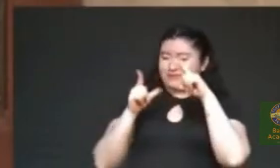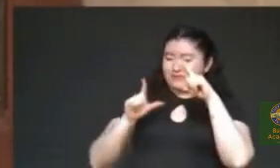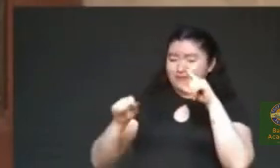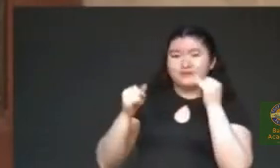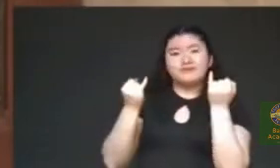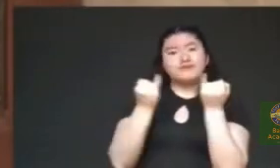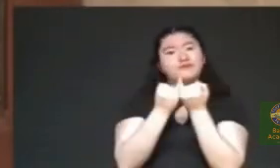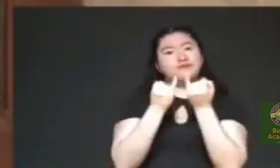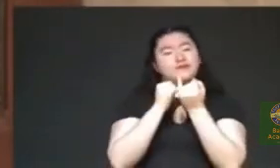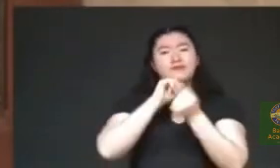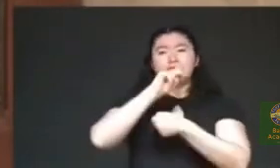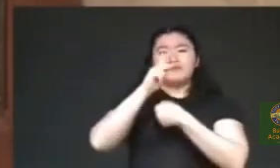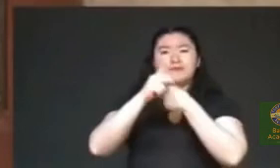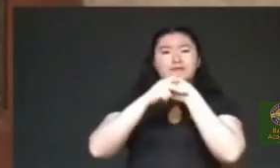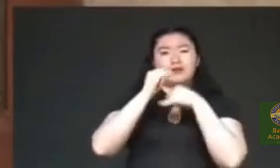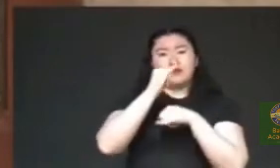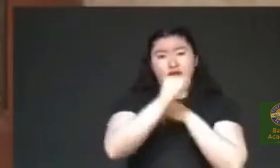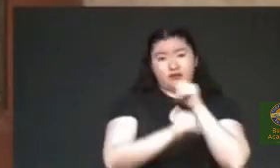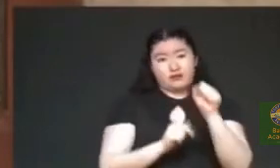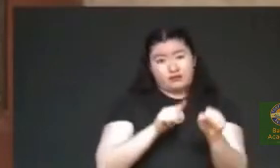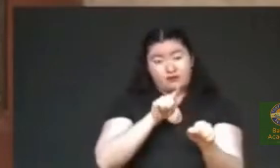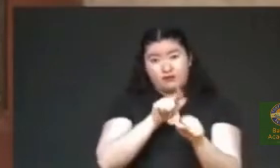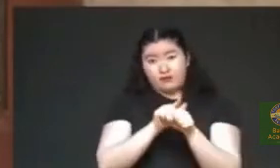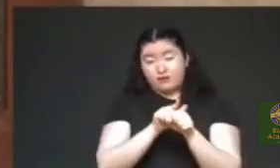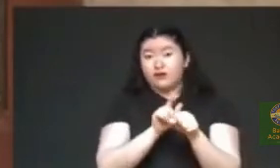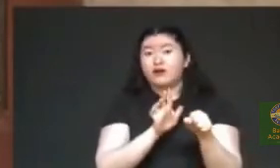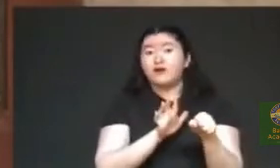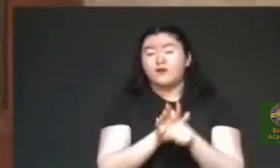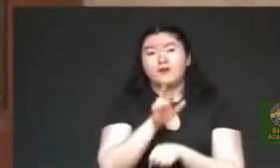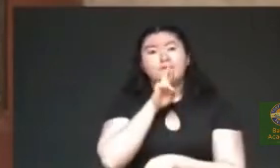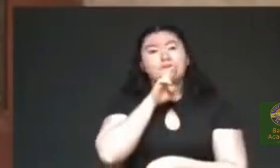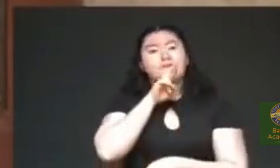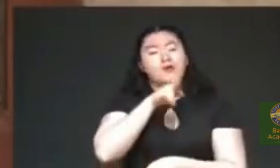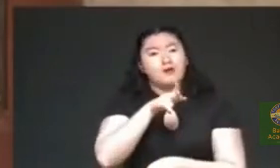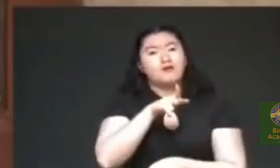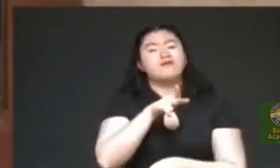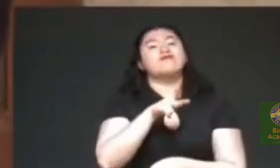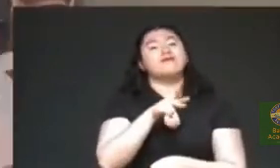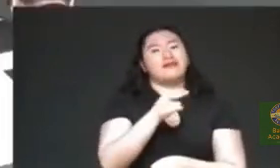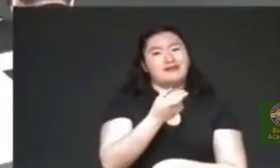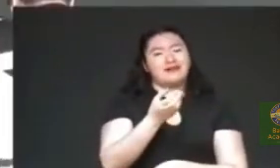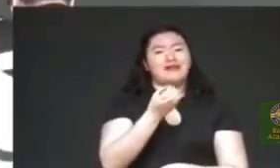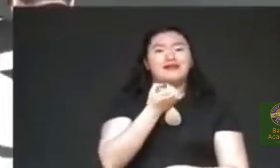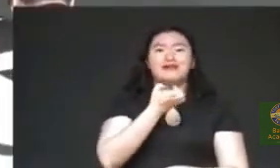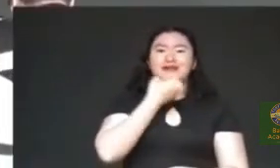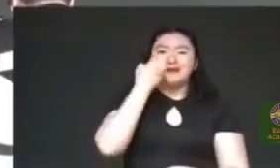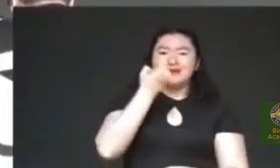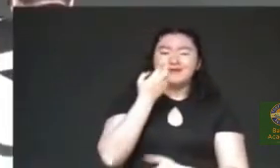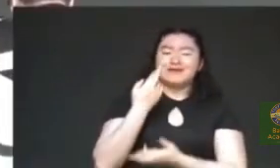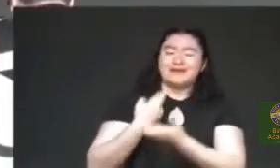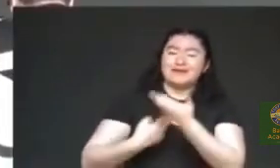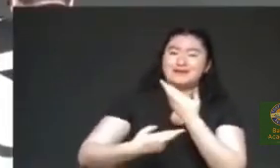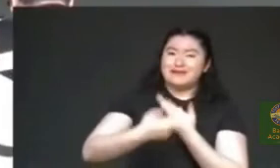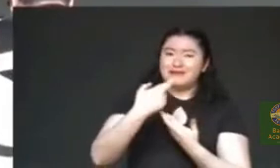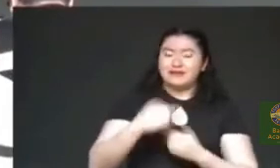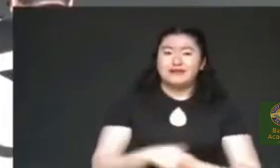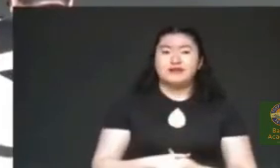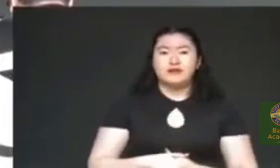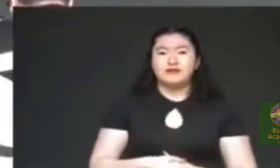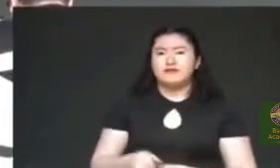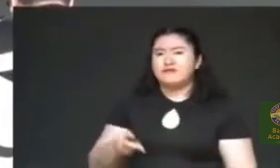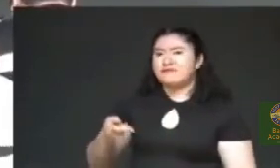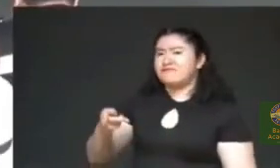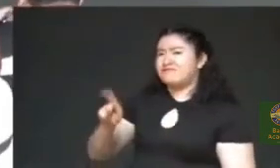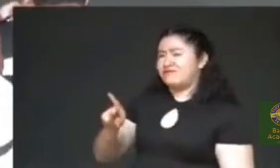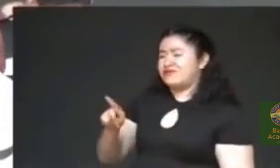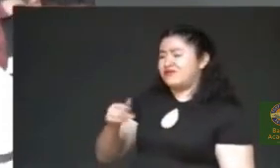internacional, que lo más conveniente es el regreso a clases presenciales. Pero entonces cada escuela va a tener su propia